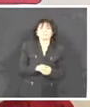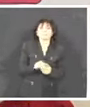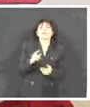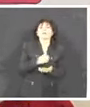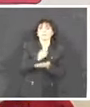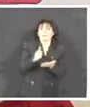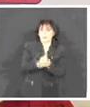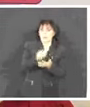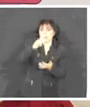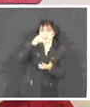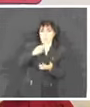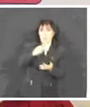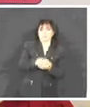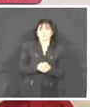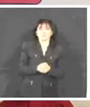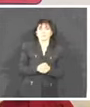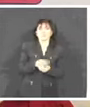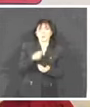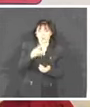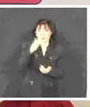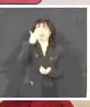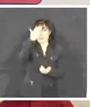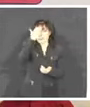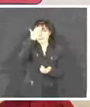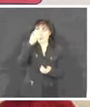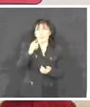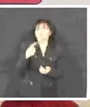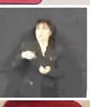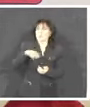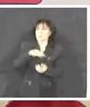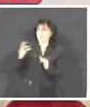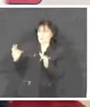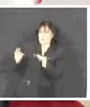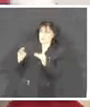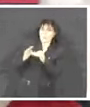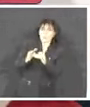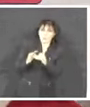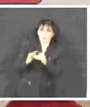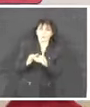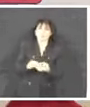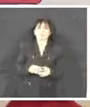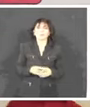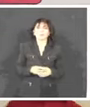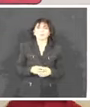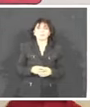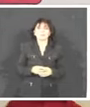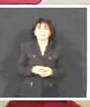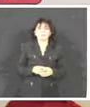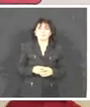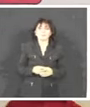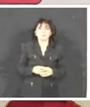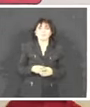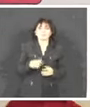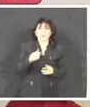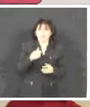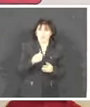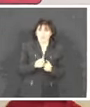México, ustedes lo deben saber porque estamos cerca de la ciudad, hice una